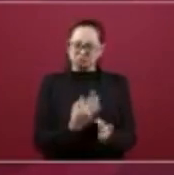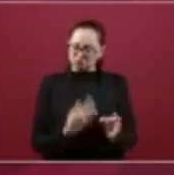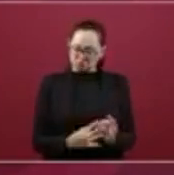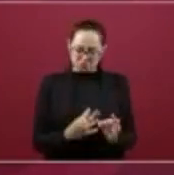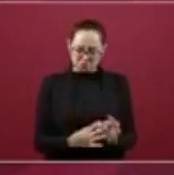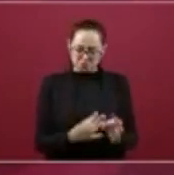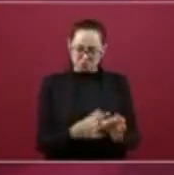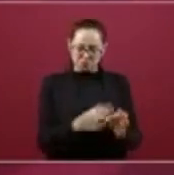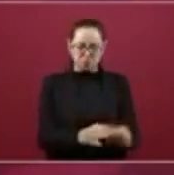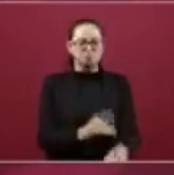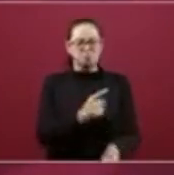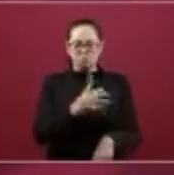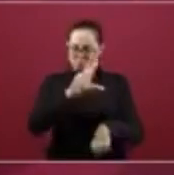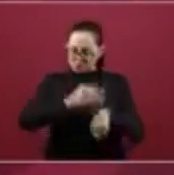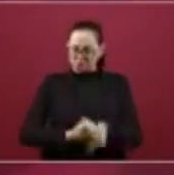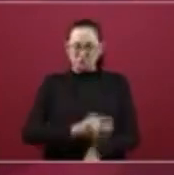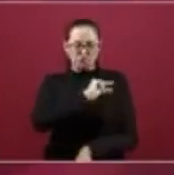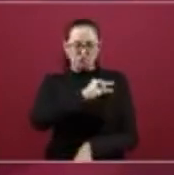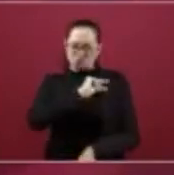el entregar